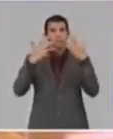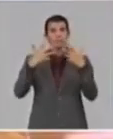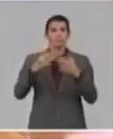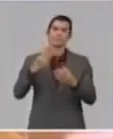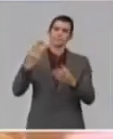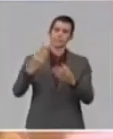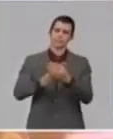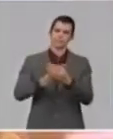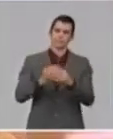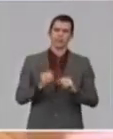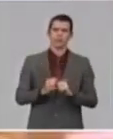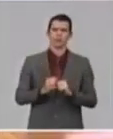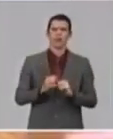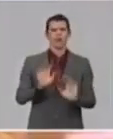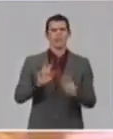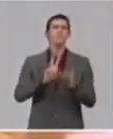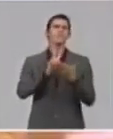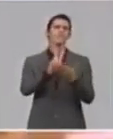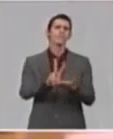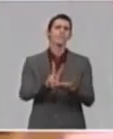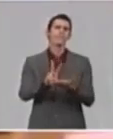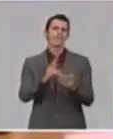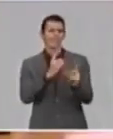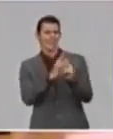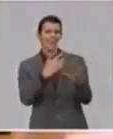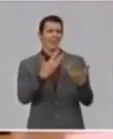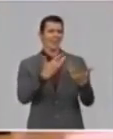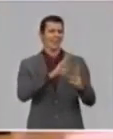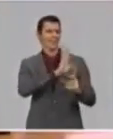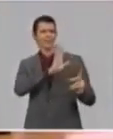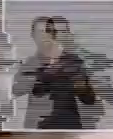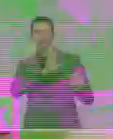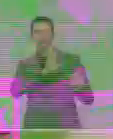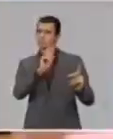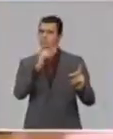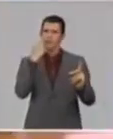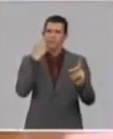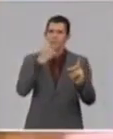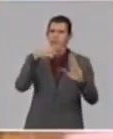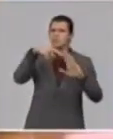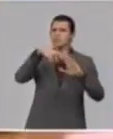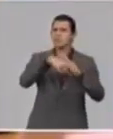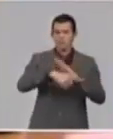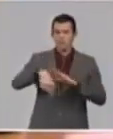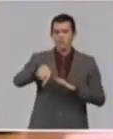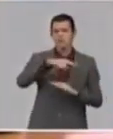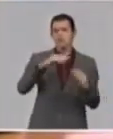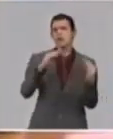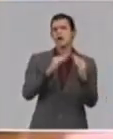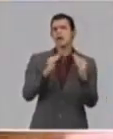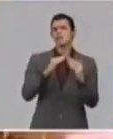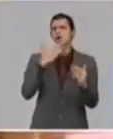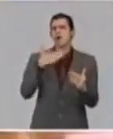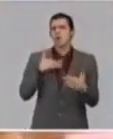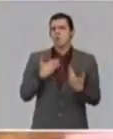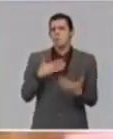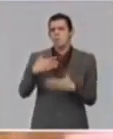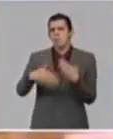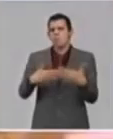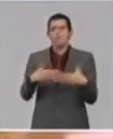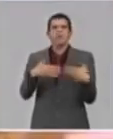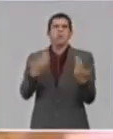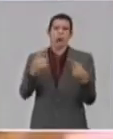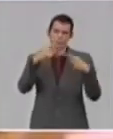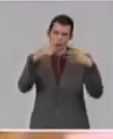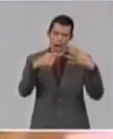es una visita de cortesía, es una visita para conocer qué problemas tiene ese núcleo familiar, qué problema tiene esa persona y cómo pudiera